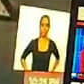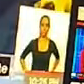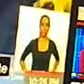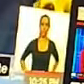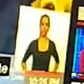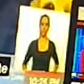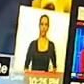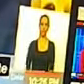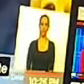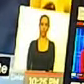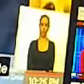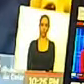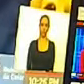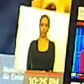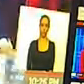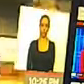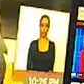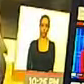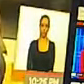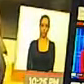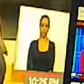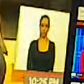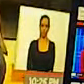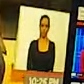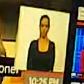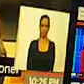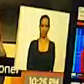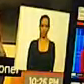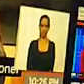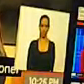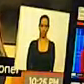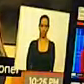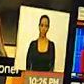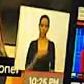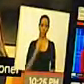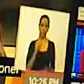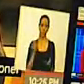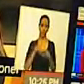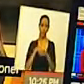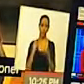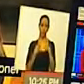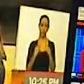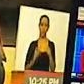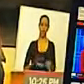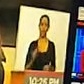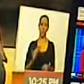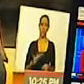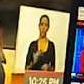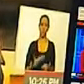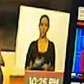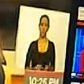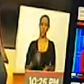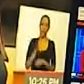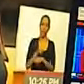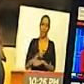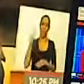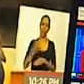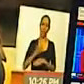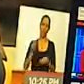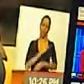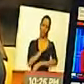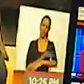Si me lo permite, señor presidente, quisiera agregar una cosa, y es que es muy importante imponer sanciones más fuertes contra la